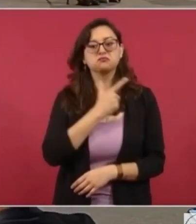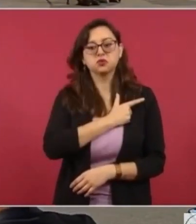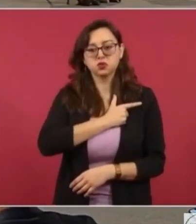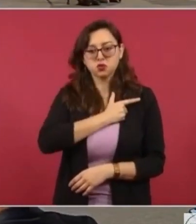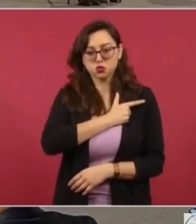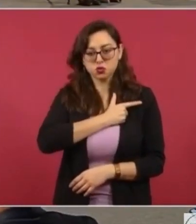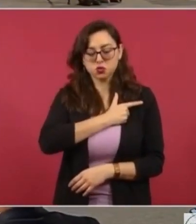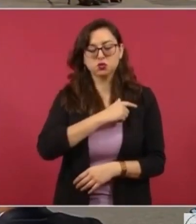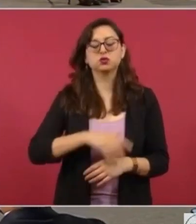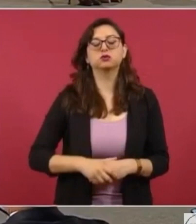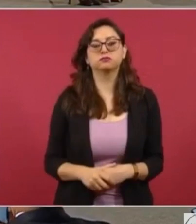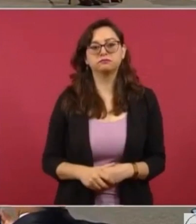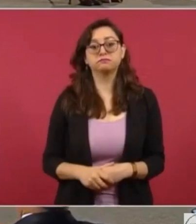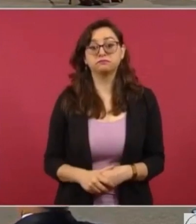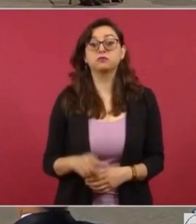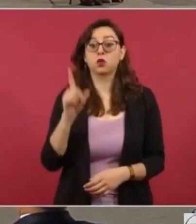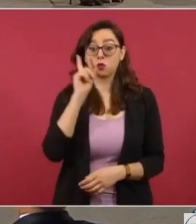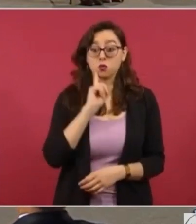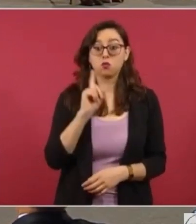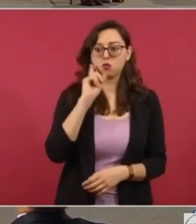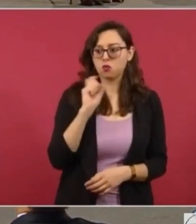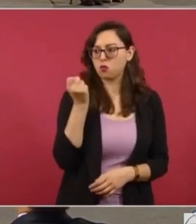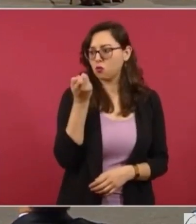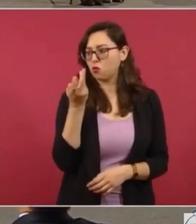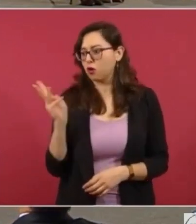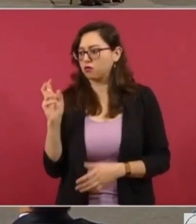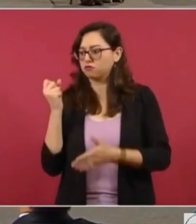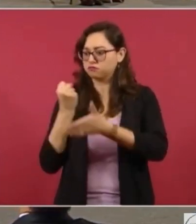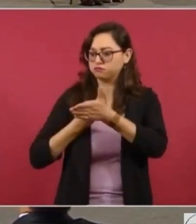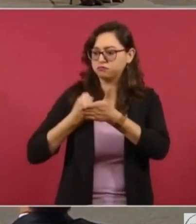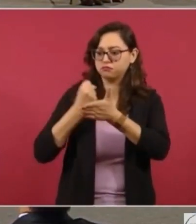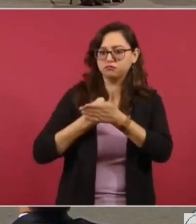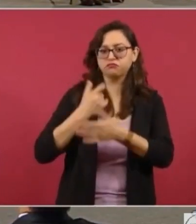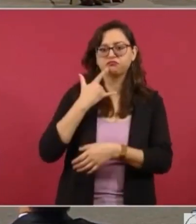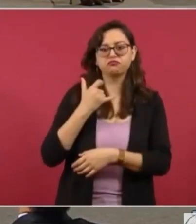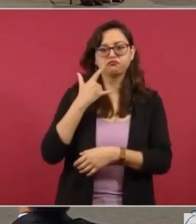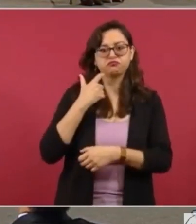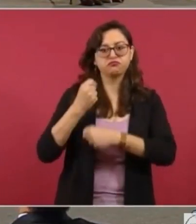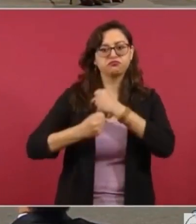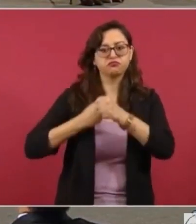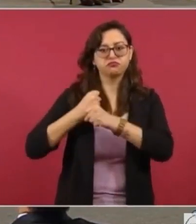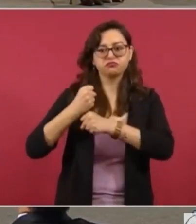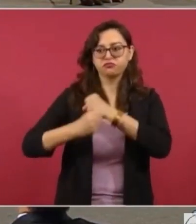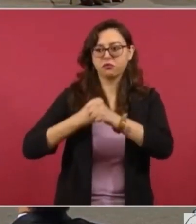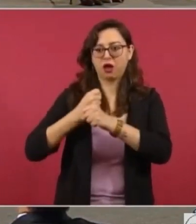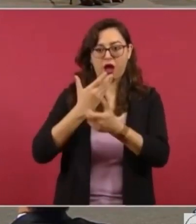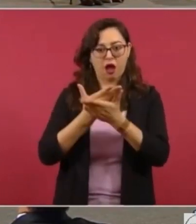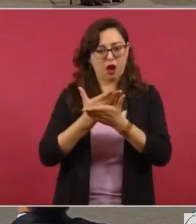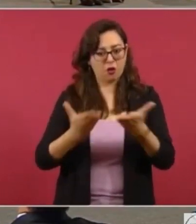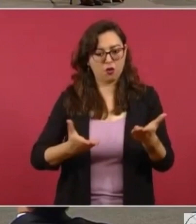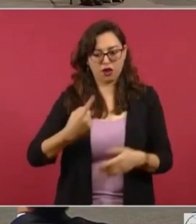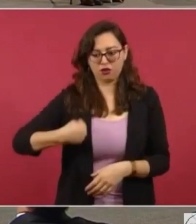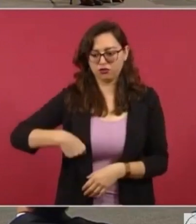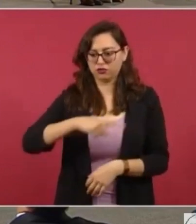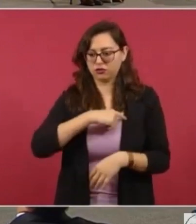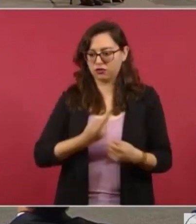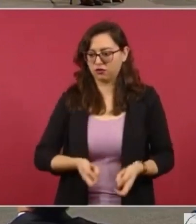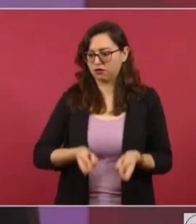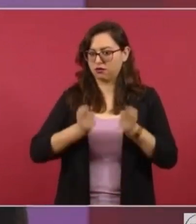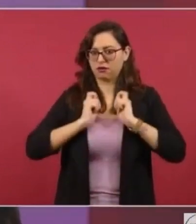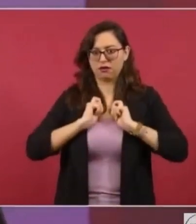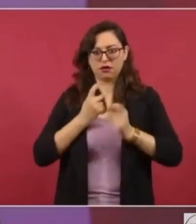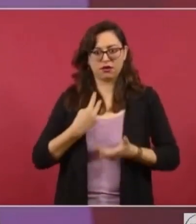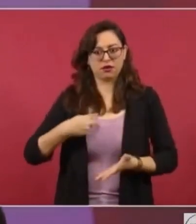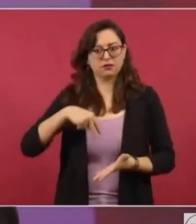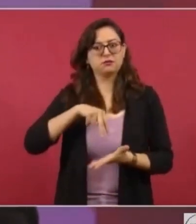las mujeres que lucharon porque otras mujeres ocupáramos estos espacios. Pero pues vamos a